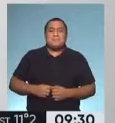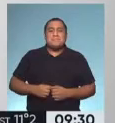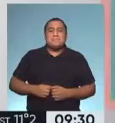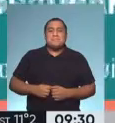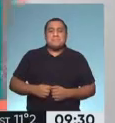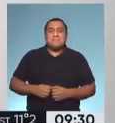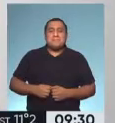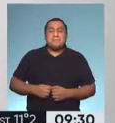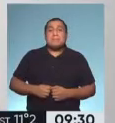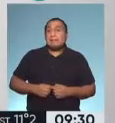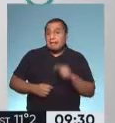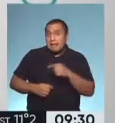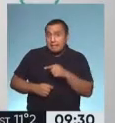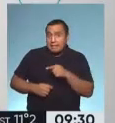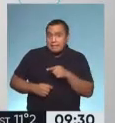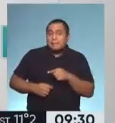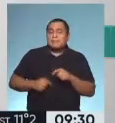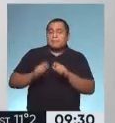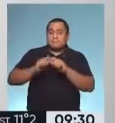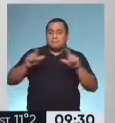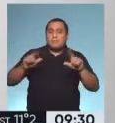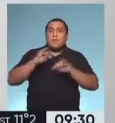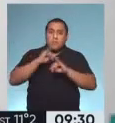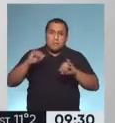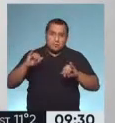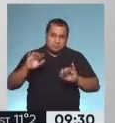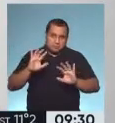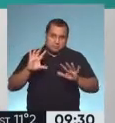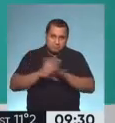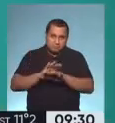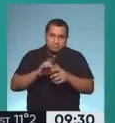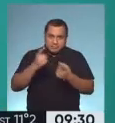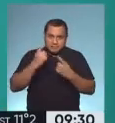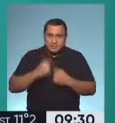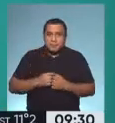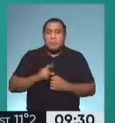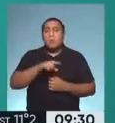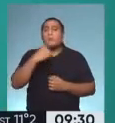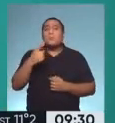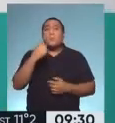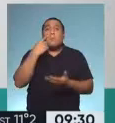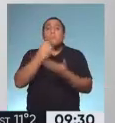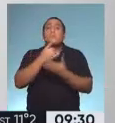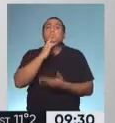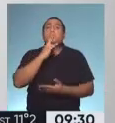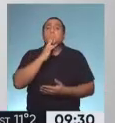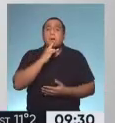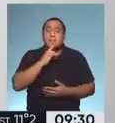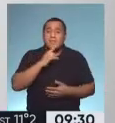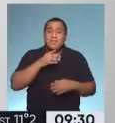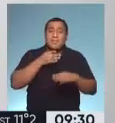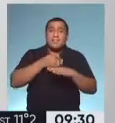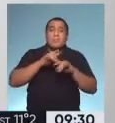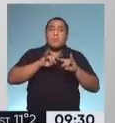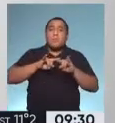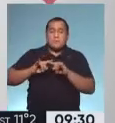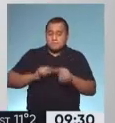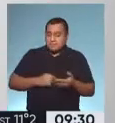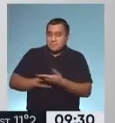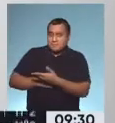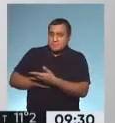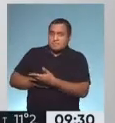vacunas a tener toda la data necesaria si vivís en tucumán ingresas a tucumán punto gov.ar